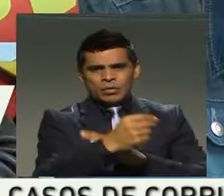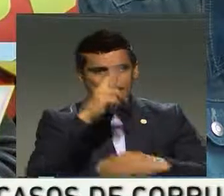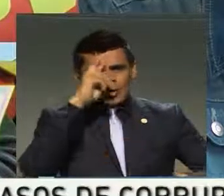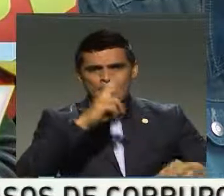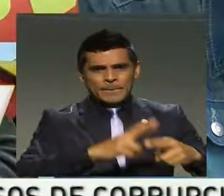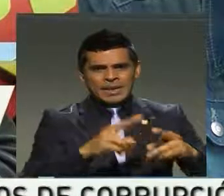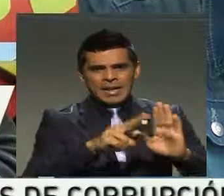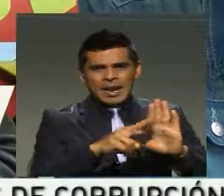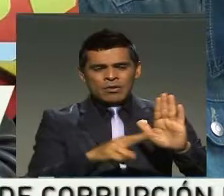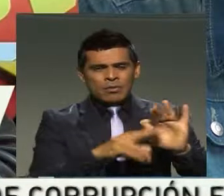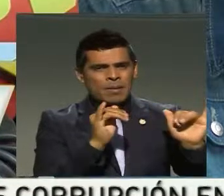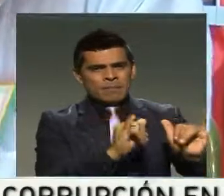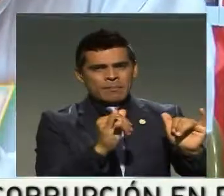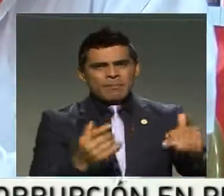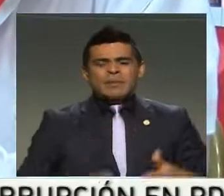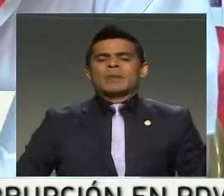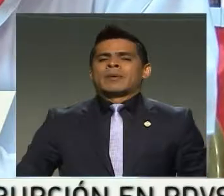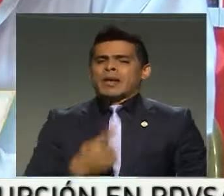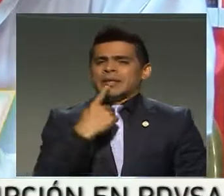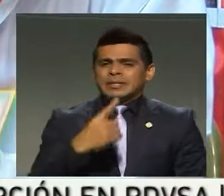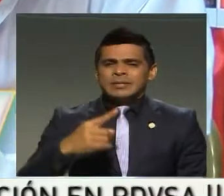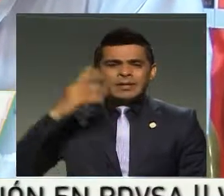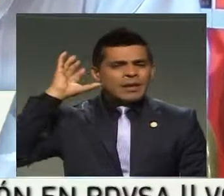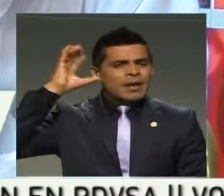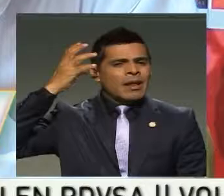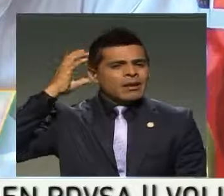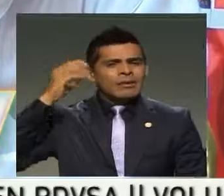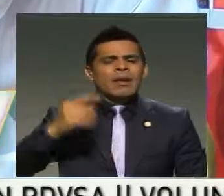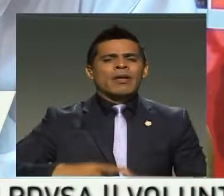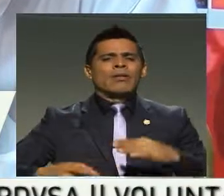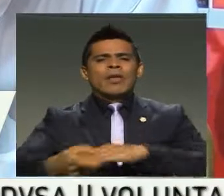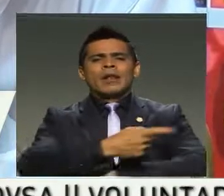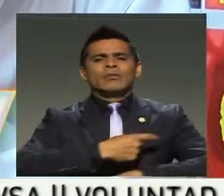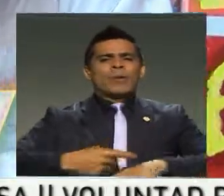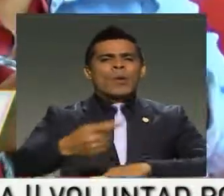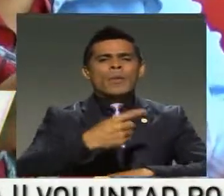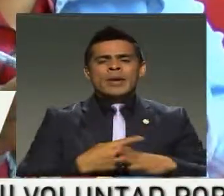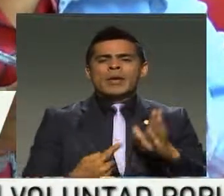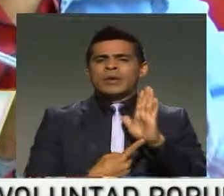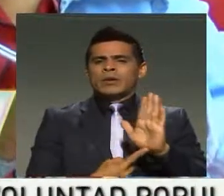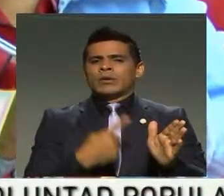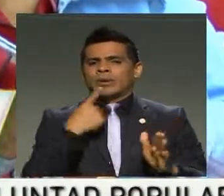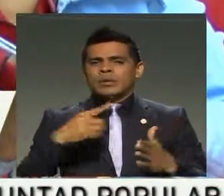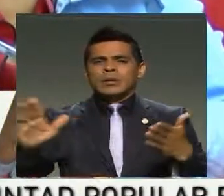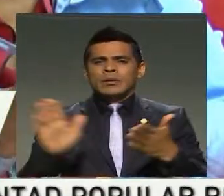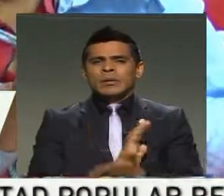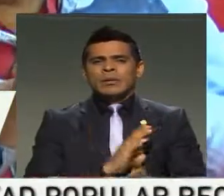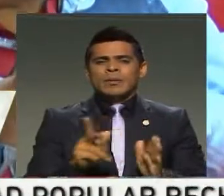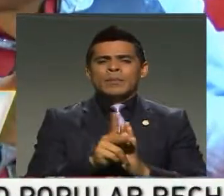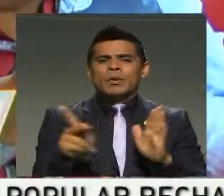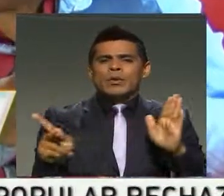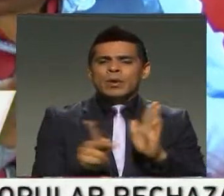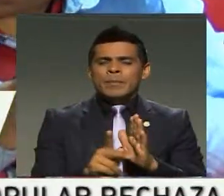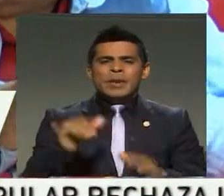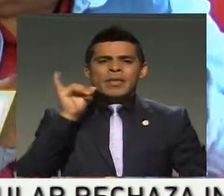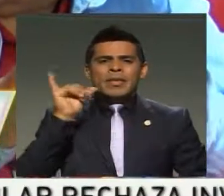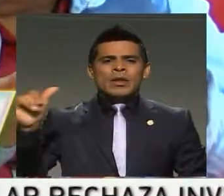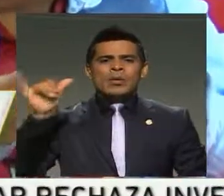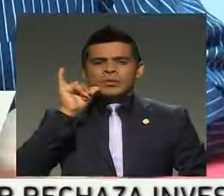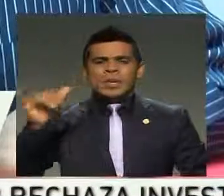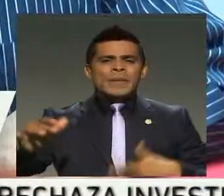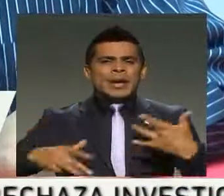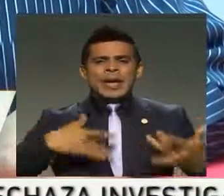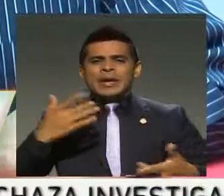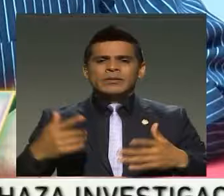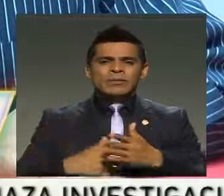pues. Refirió que en emisoras pertenecientes al Ejecutivo han sacado del aire programas que denunciaban acciones que